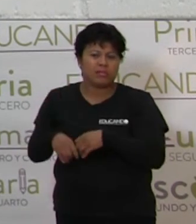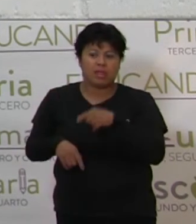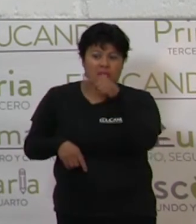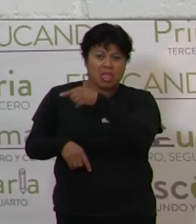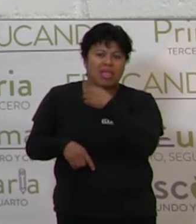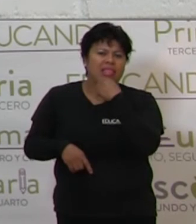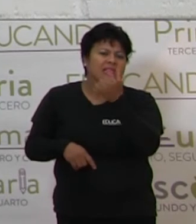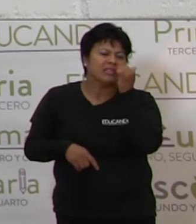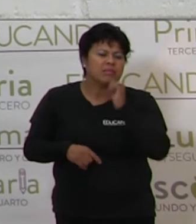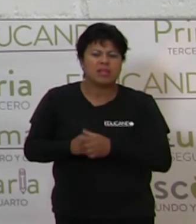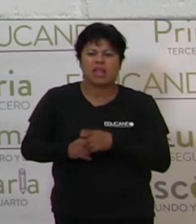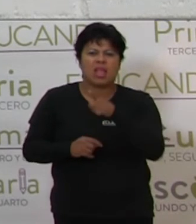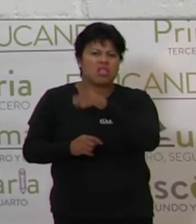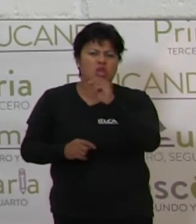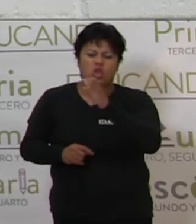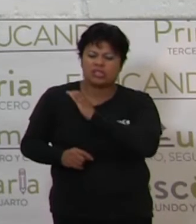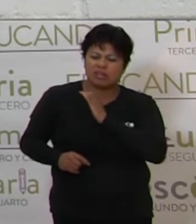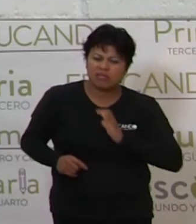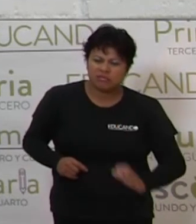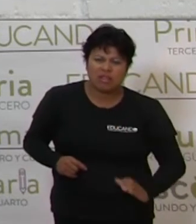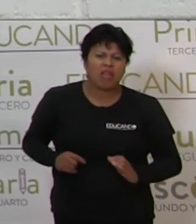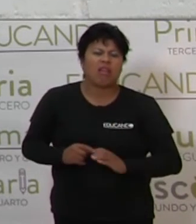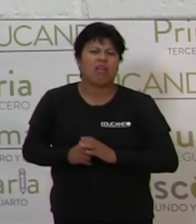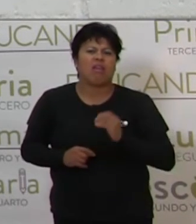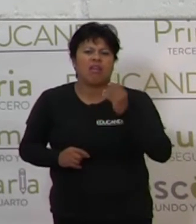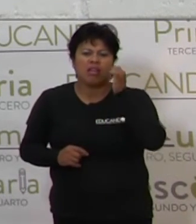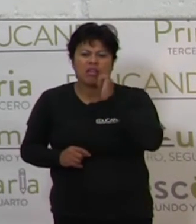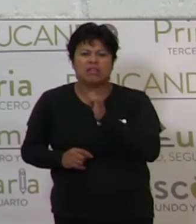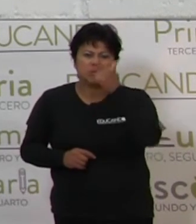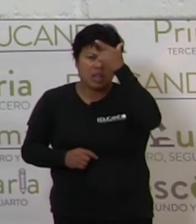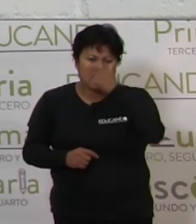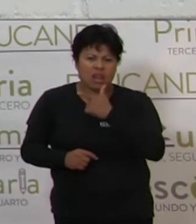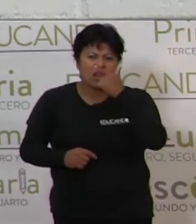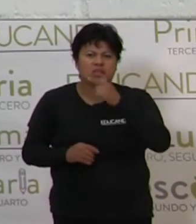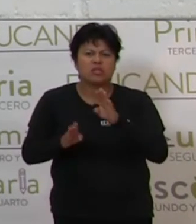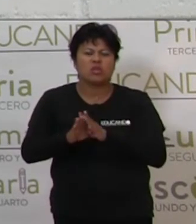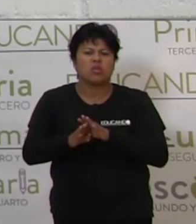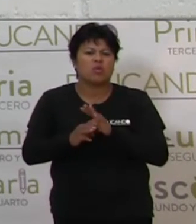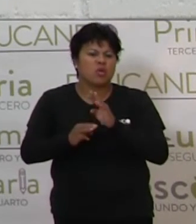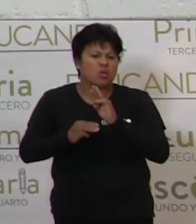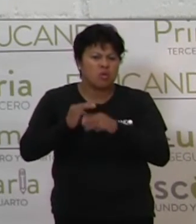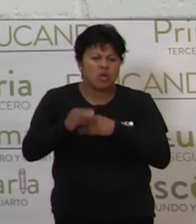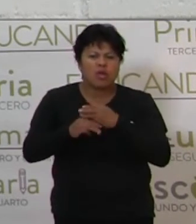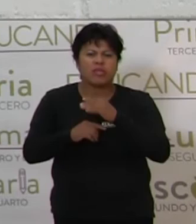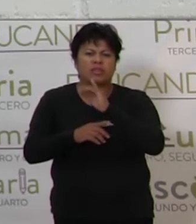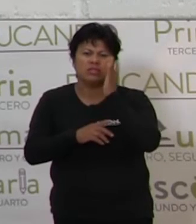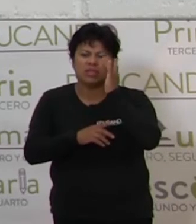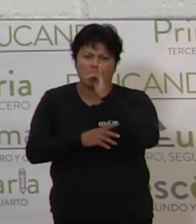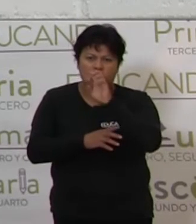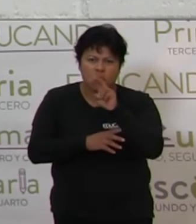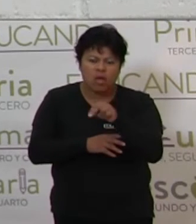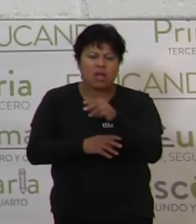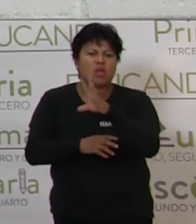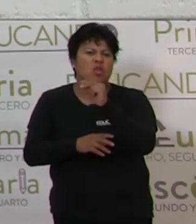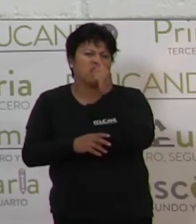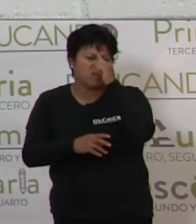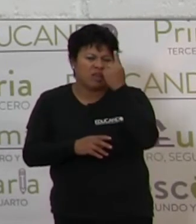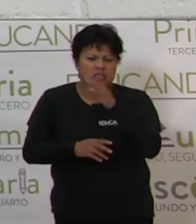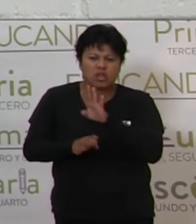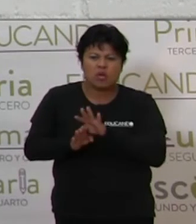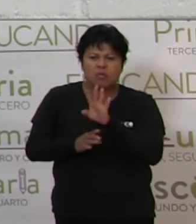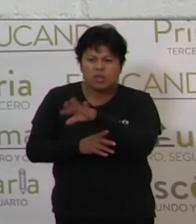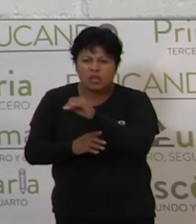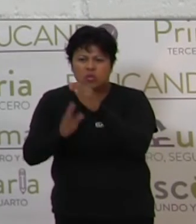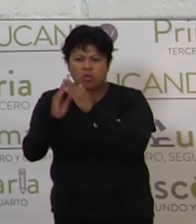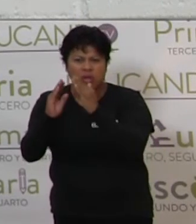De ella se había dicho lo de siempre, que no era cristiana y que noches tales como las de difuntos y la de San Juan no sería